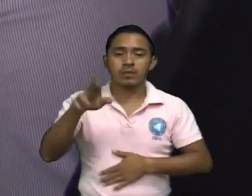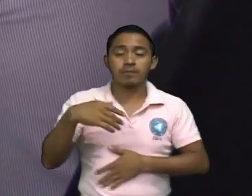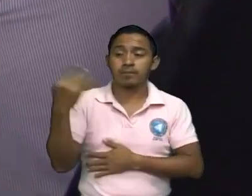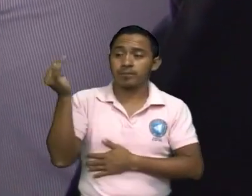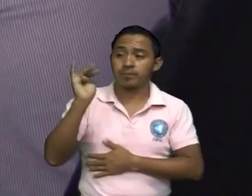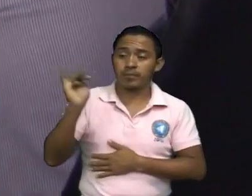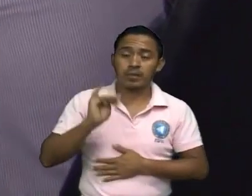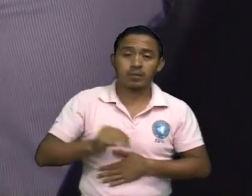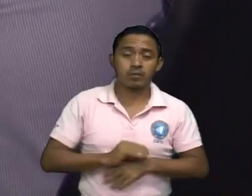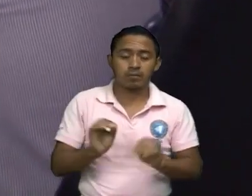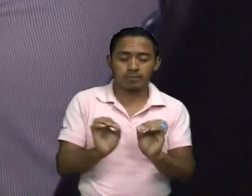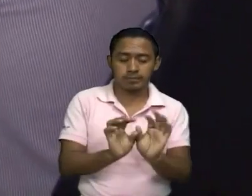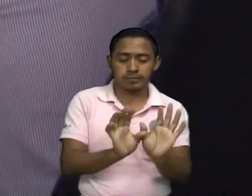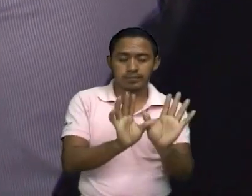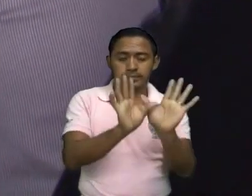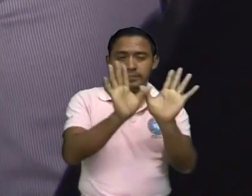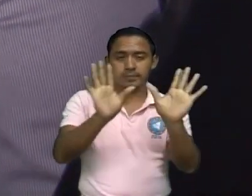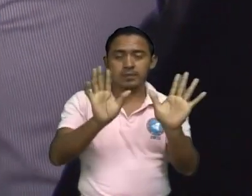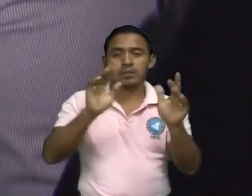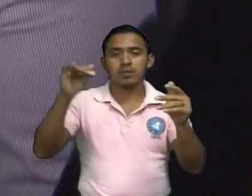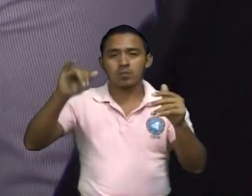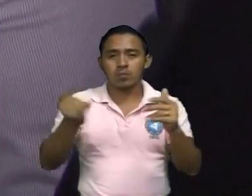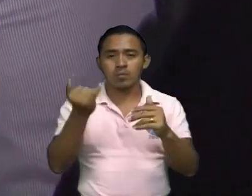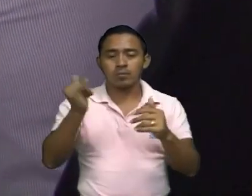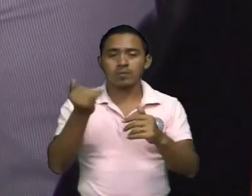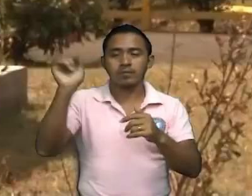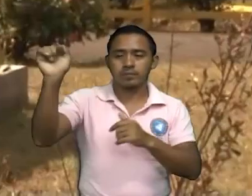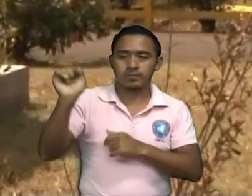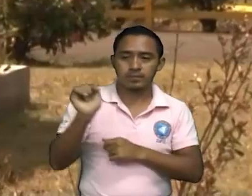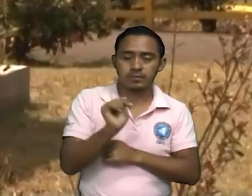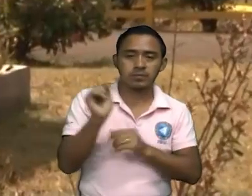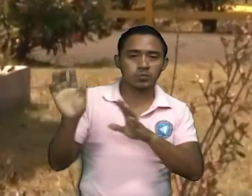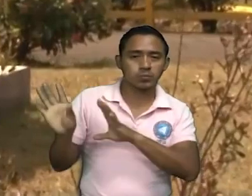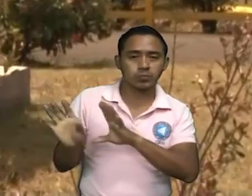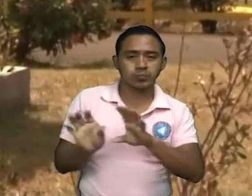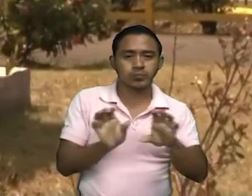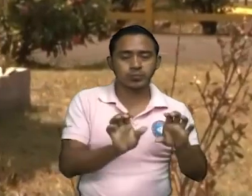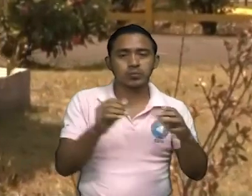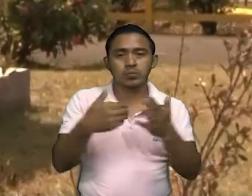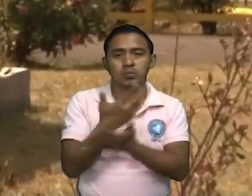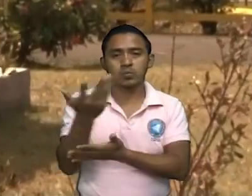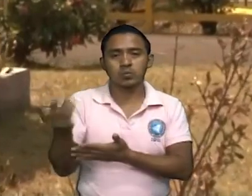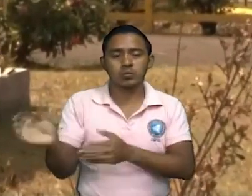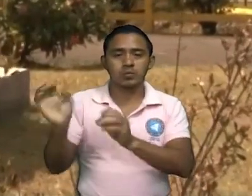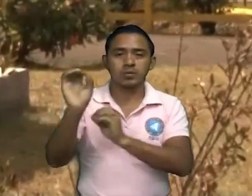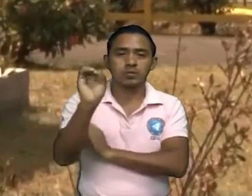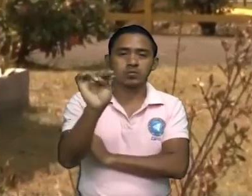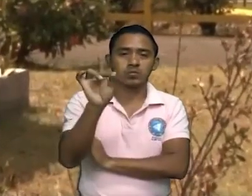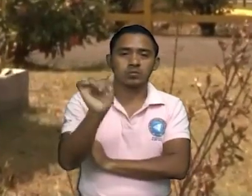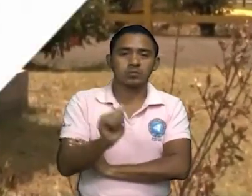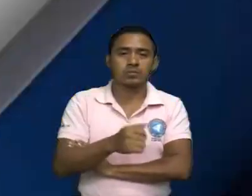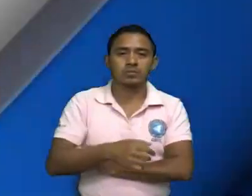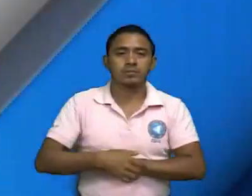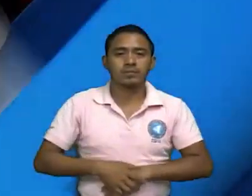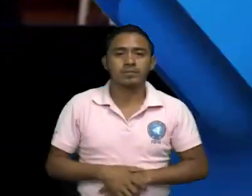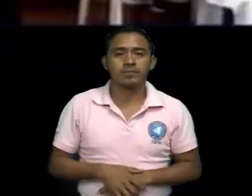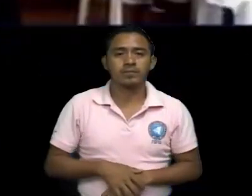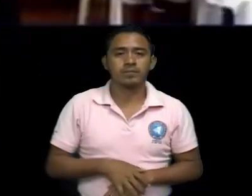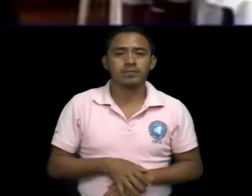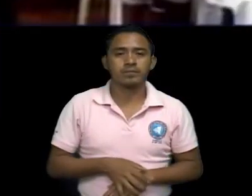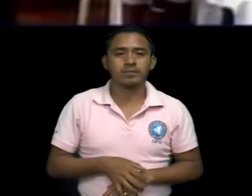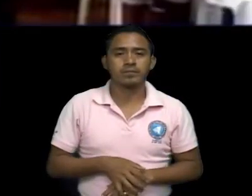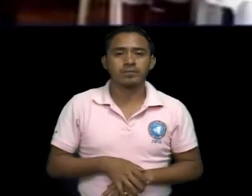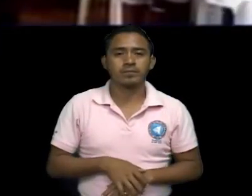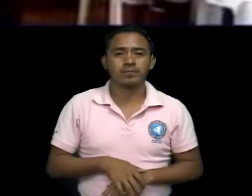miércoles y madrugada del jueves ingresará al territorio nacional una nueva onda tropical.